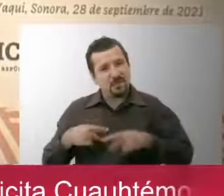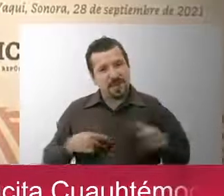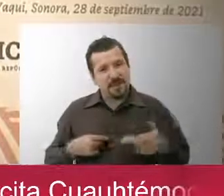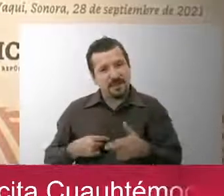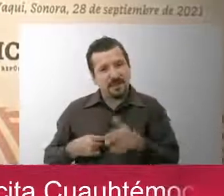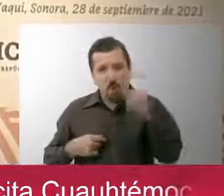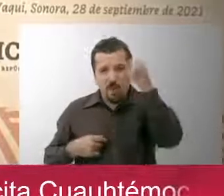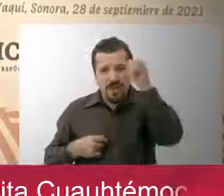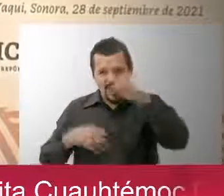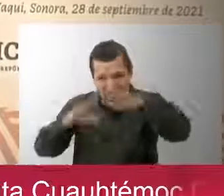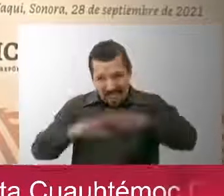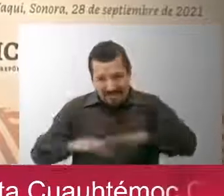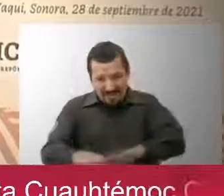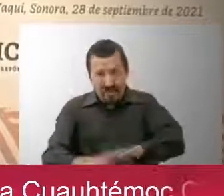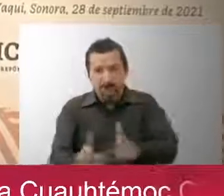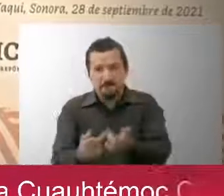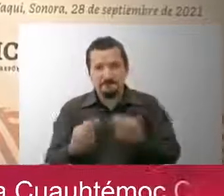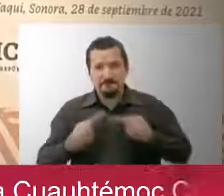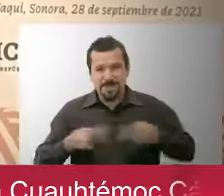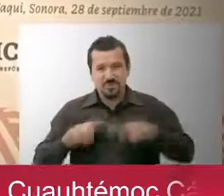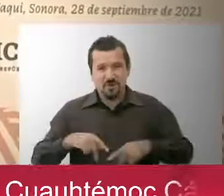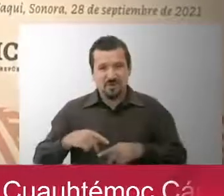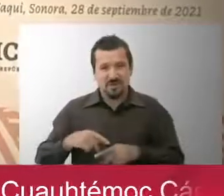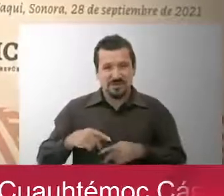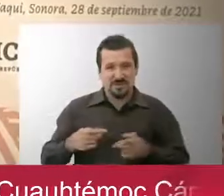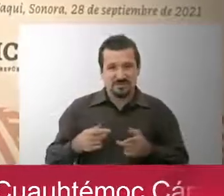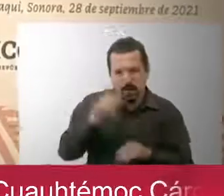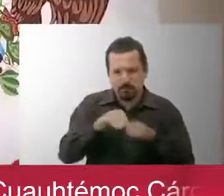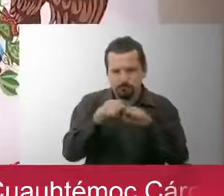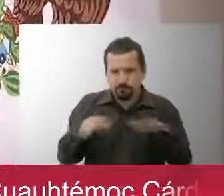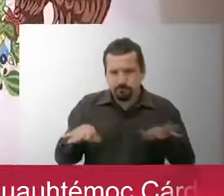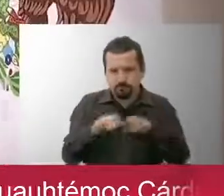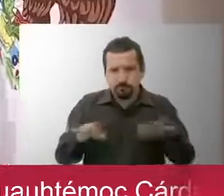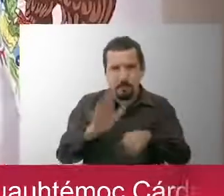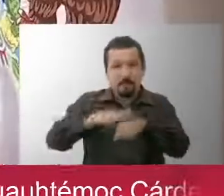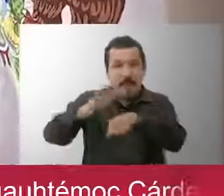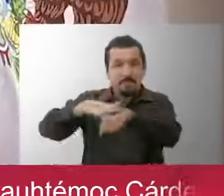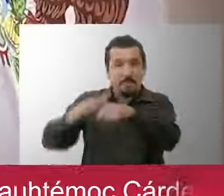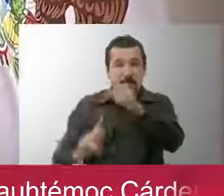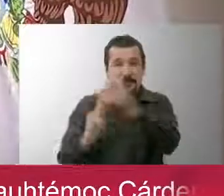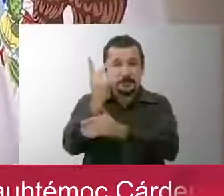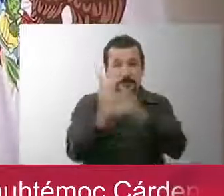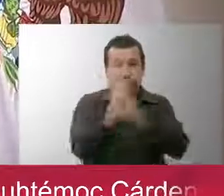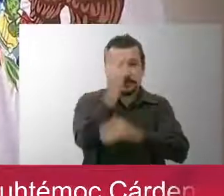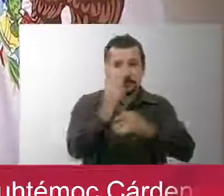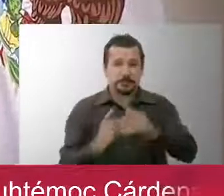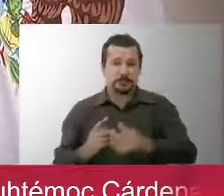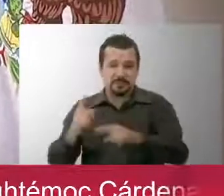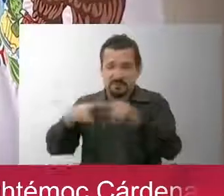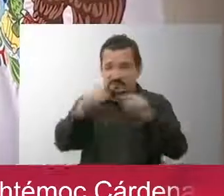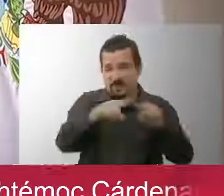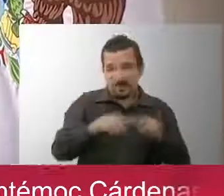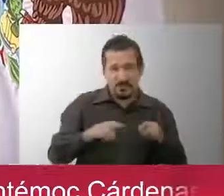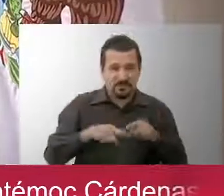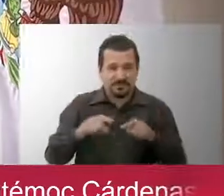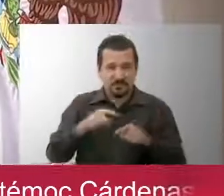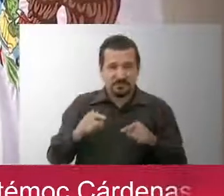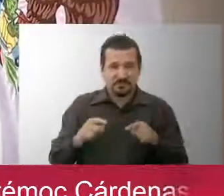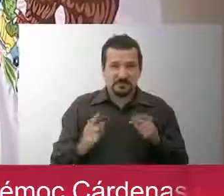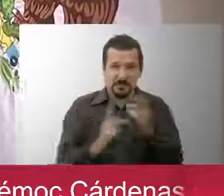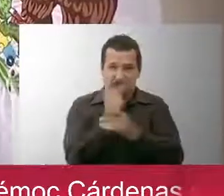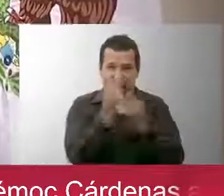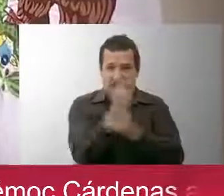gente de la tribu y muchos agricultores más reducciones de este ahí este amigo de la victoria no solamente